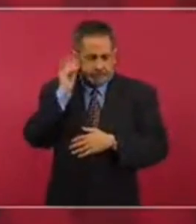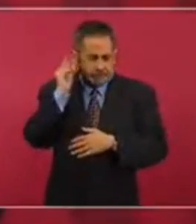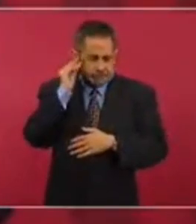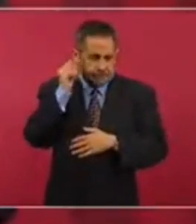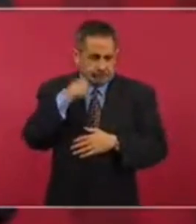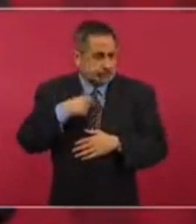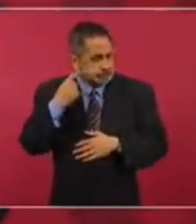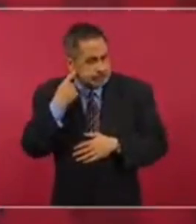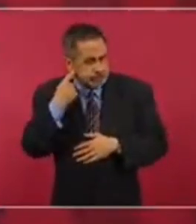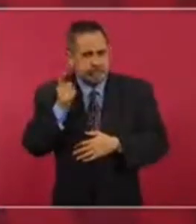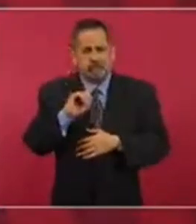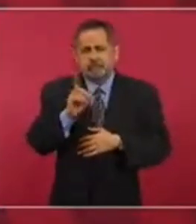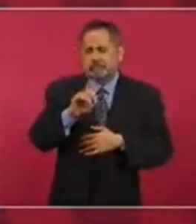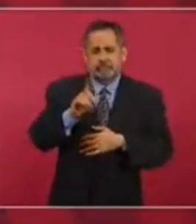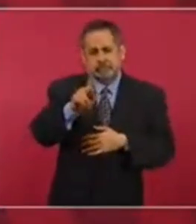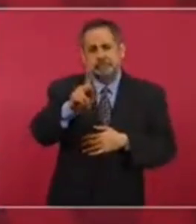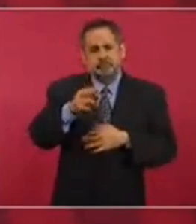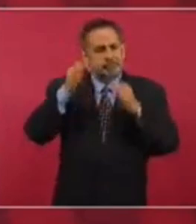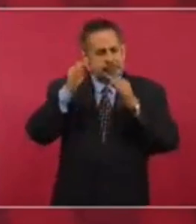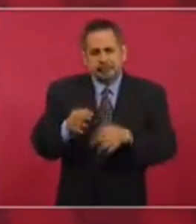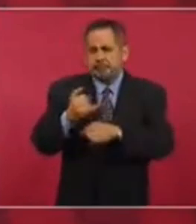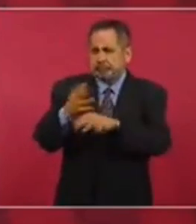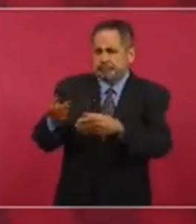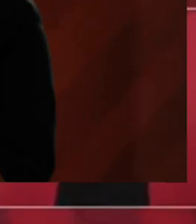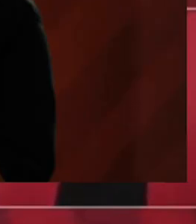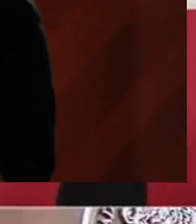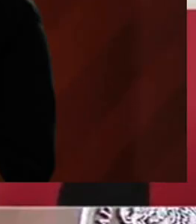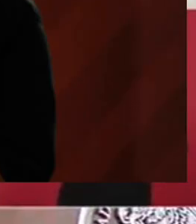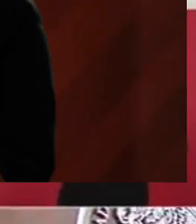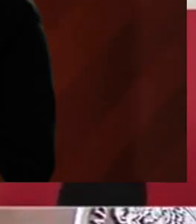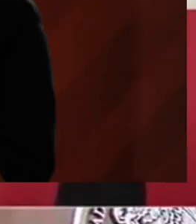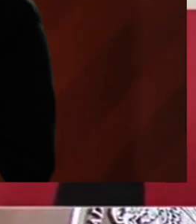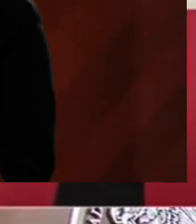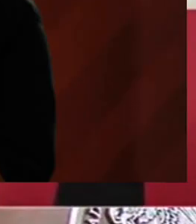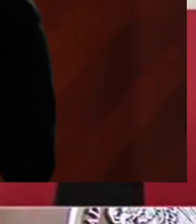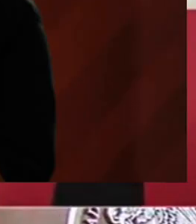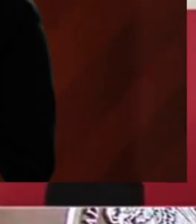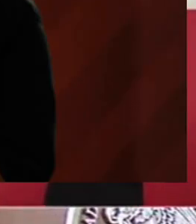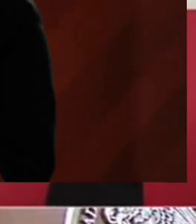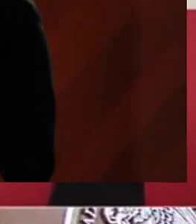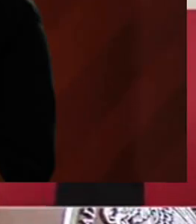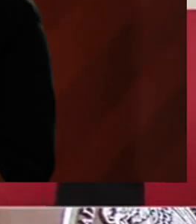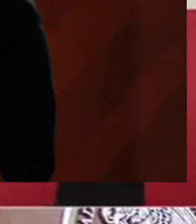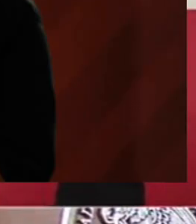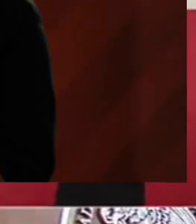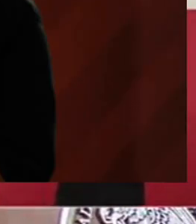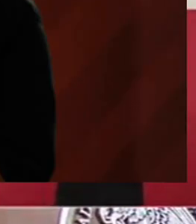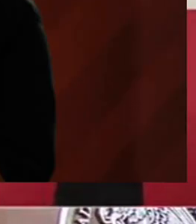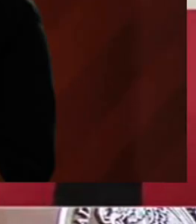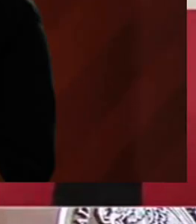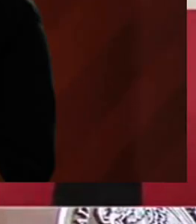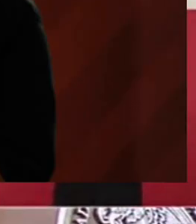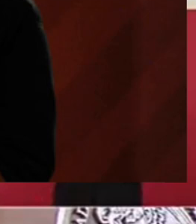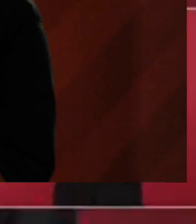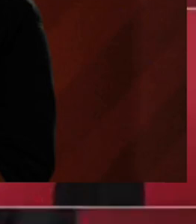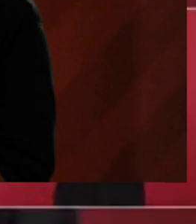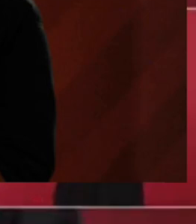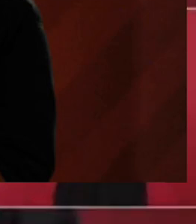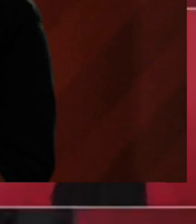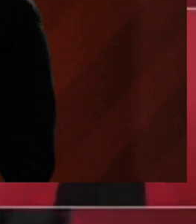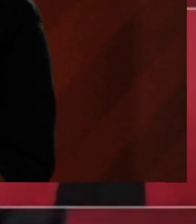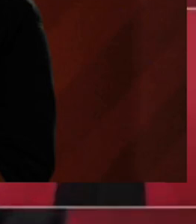El presidente Andrés Manuel López Obrador defendió a Alejandro Hertz Manero, quien es titular de la Fiscalía General